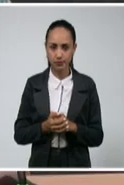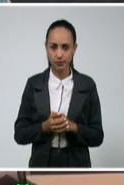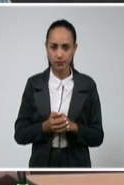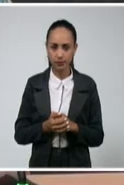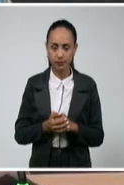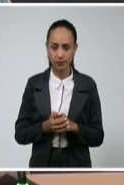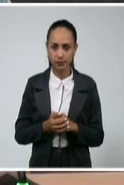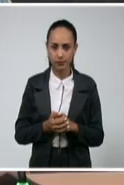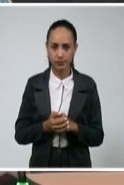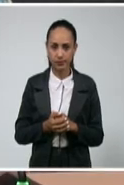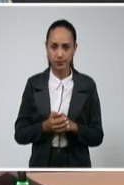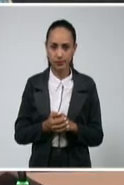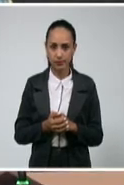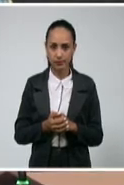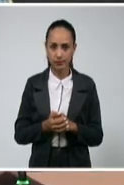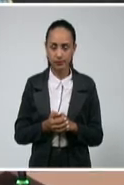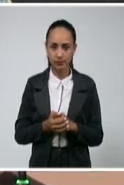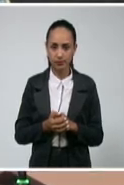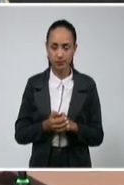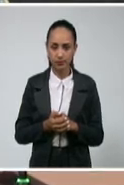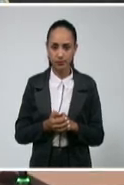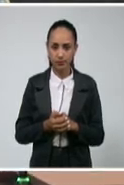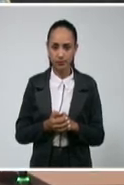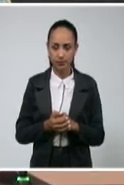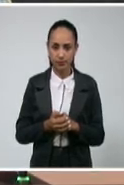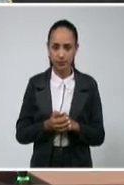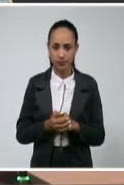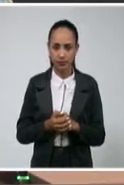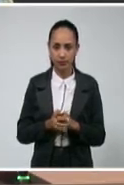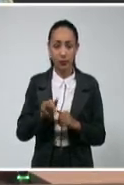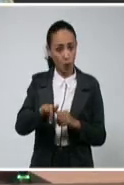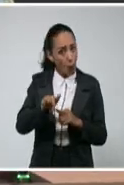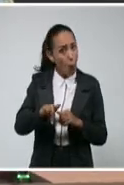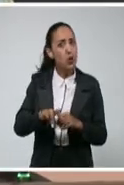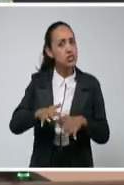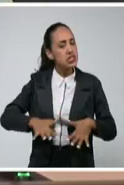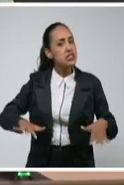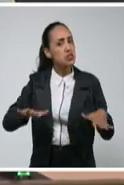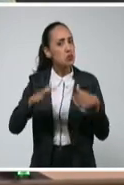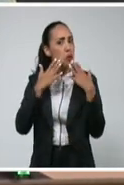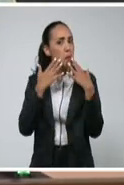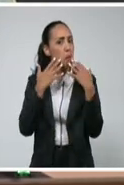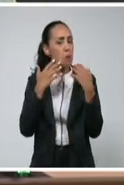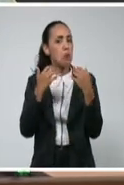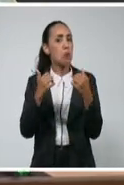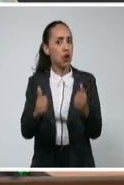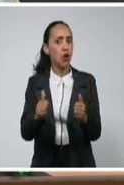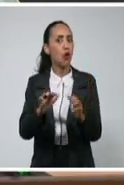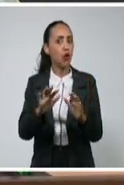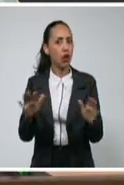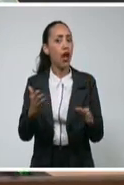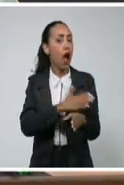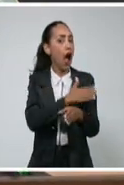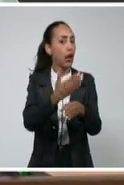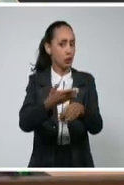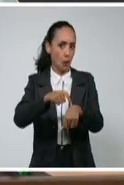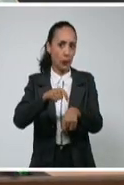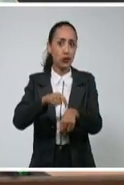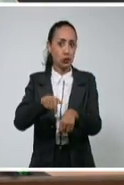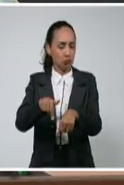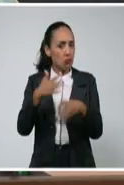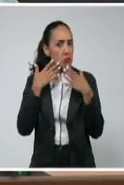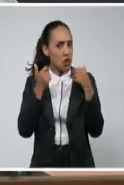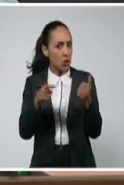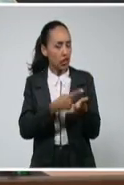día que hoy estamos evaluando, un día con un comportamiento de los mejores que hemos tenido en esta